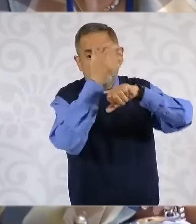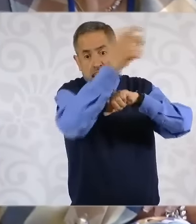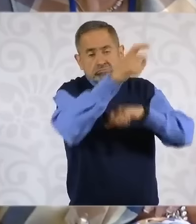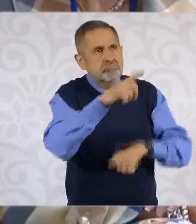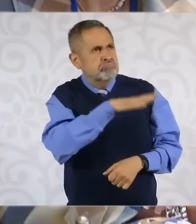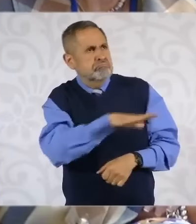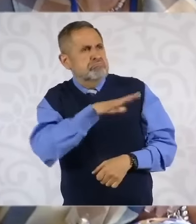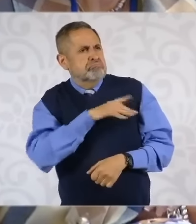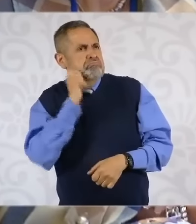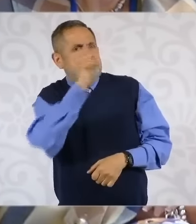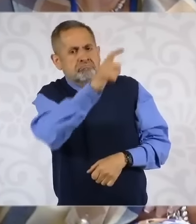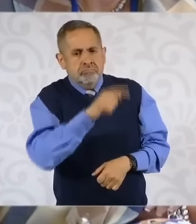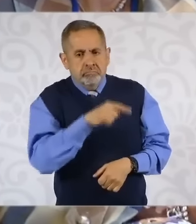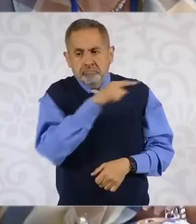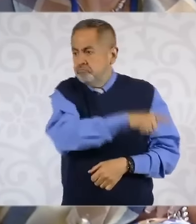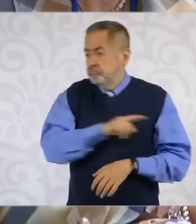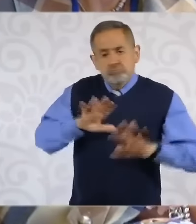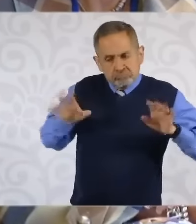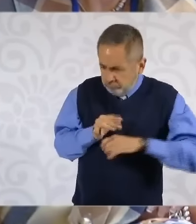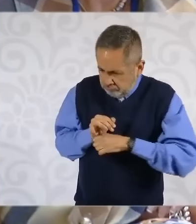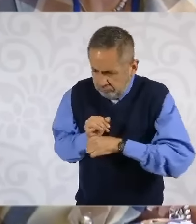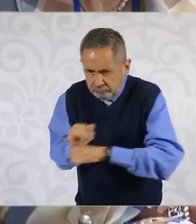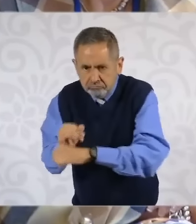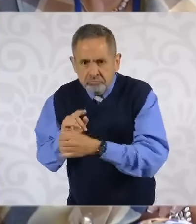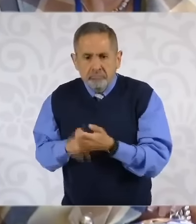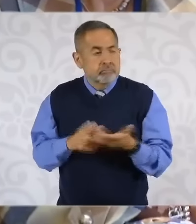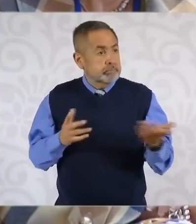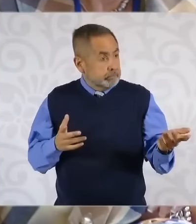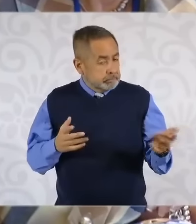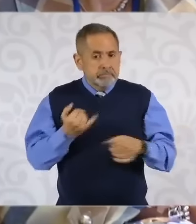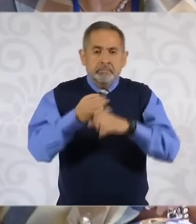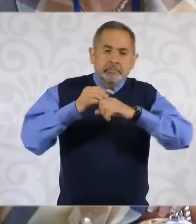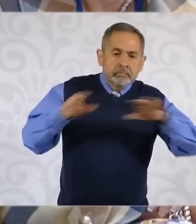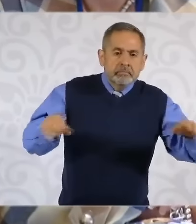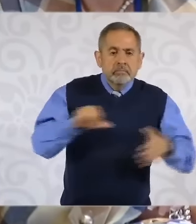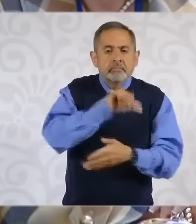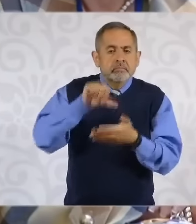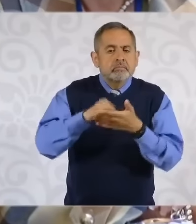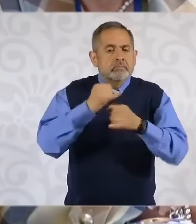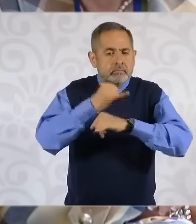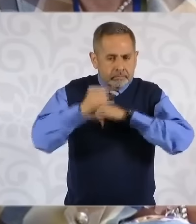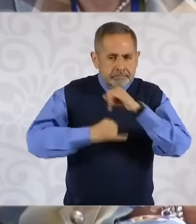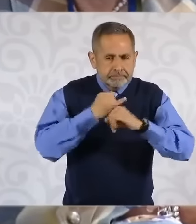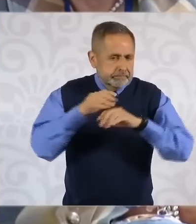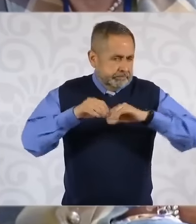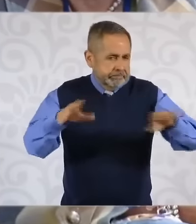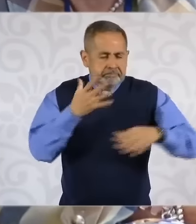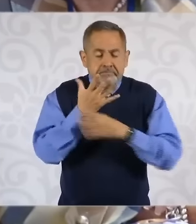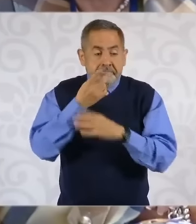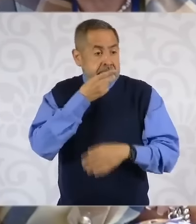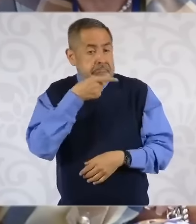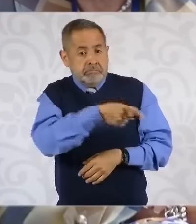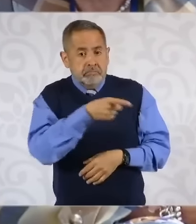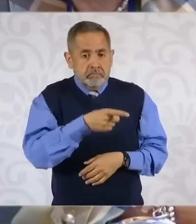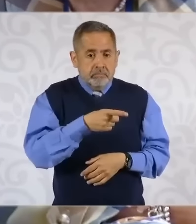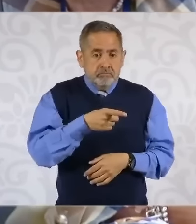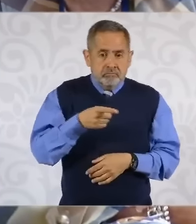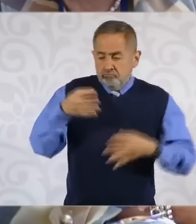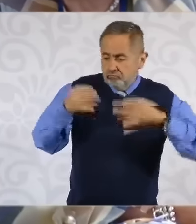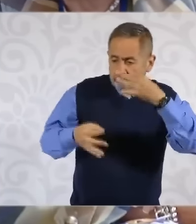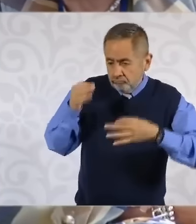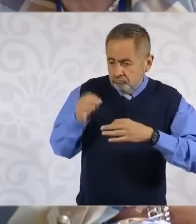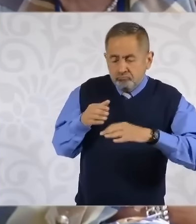el documento que confirma este arbitraje dado a conocer por el Centro Internacional de Arreglo de Diferencias, señala que el proceso legal contra México